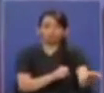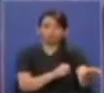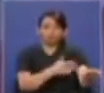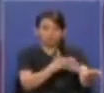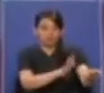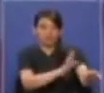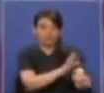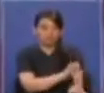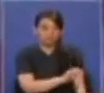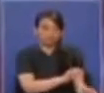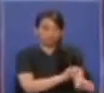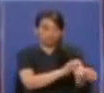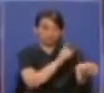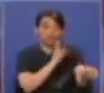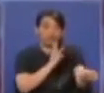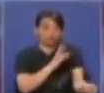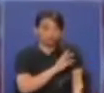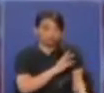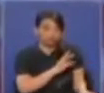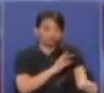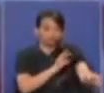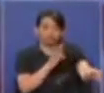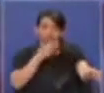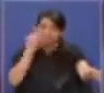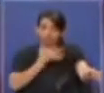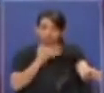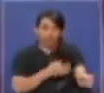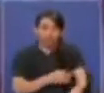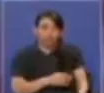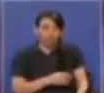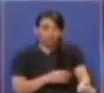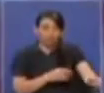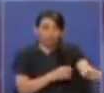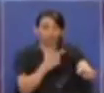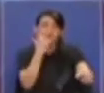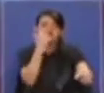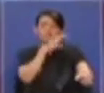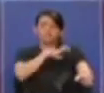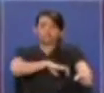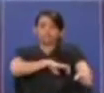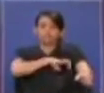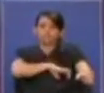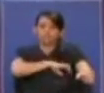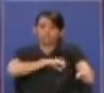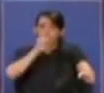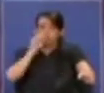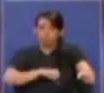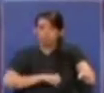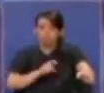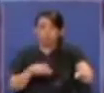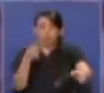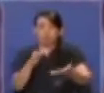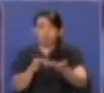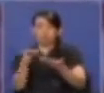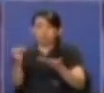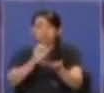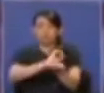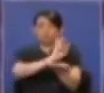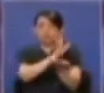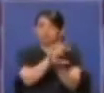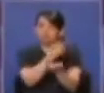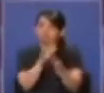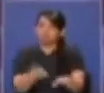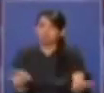los estudios para que ese acueducto llevara agua cruda a 3 municipios, entre ellos el Cantón Montecristi. Eso también es